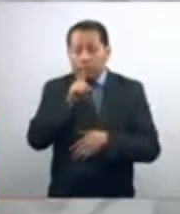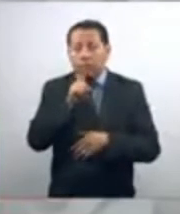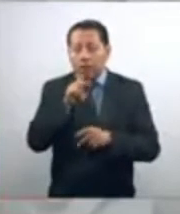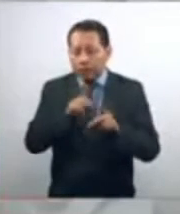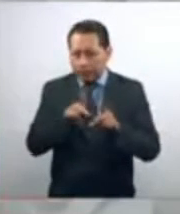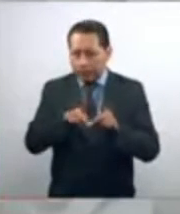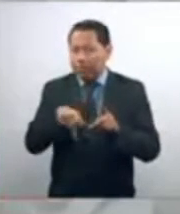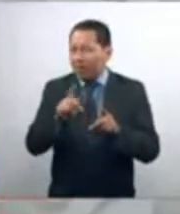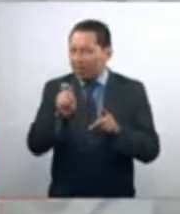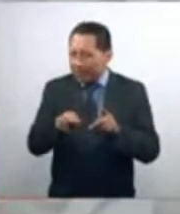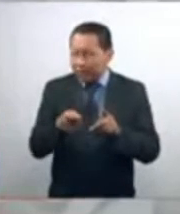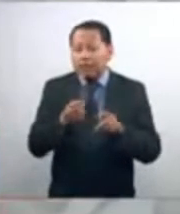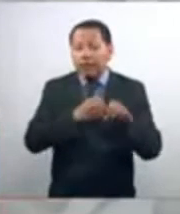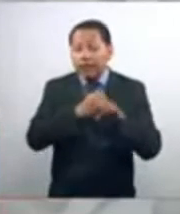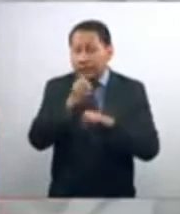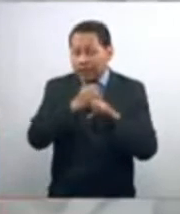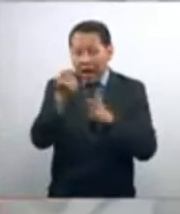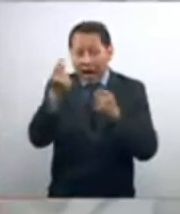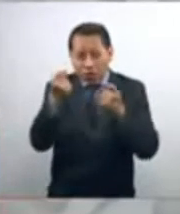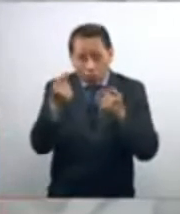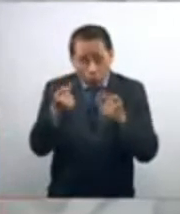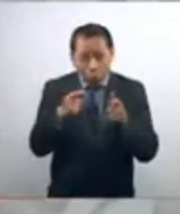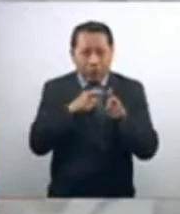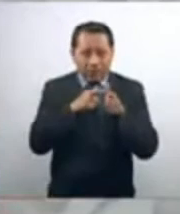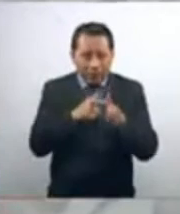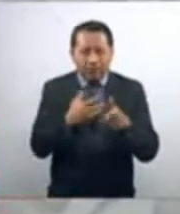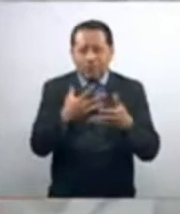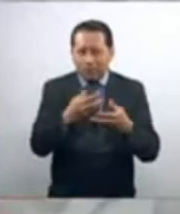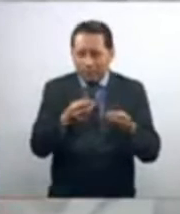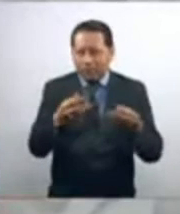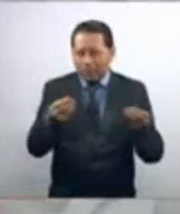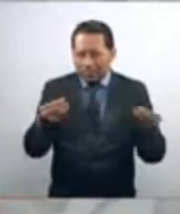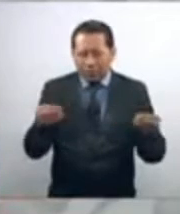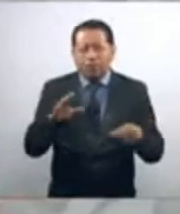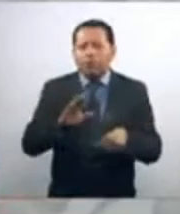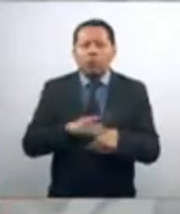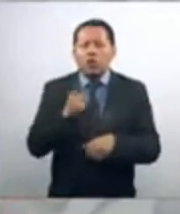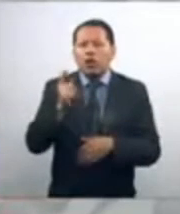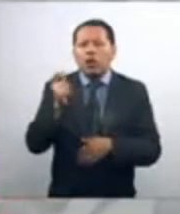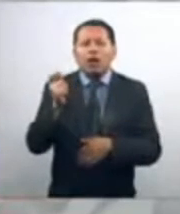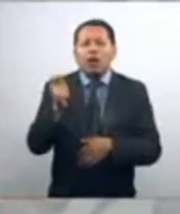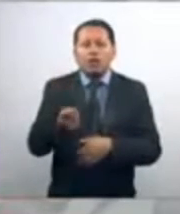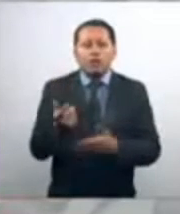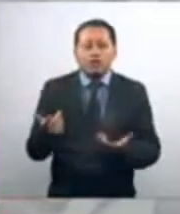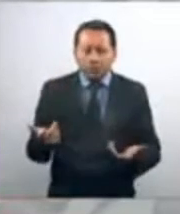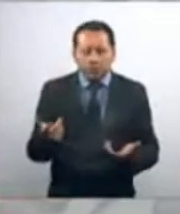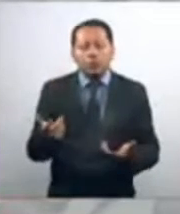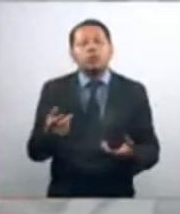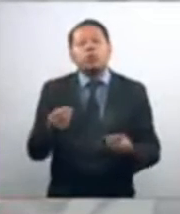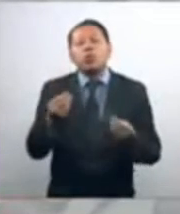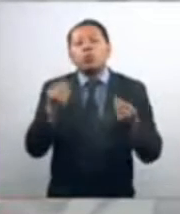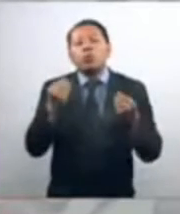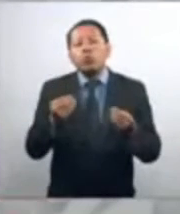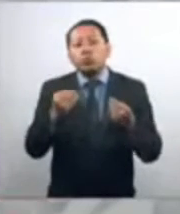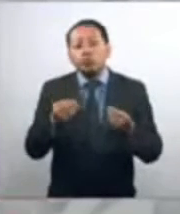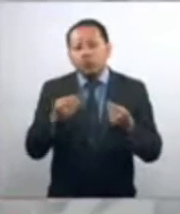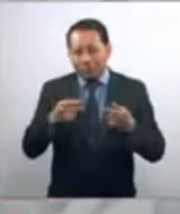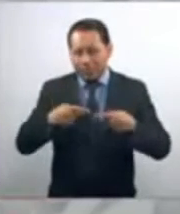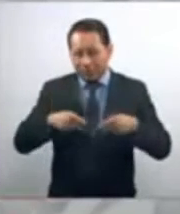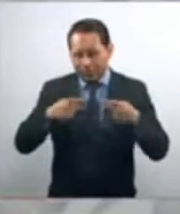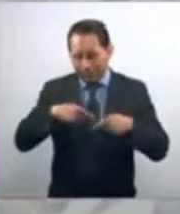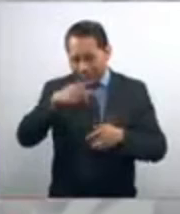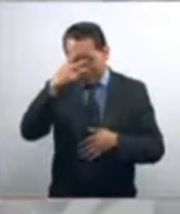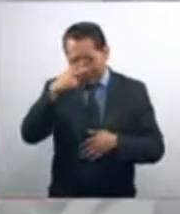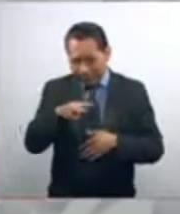los contagios en diversas entidades de la República, es atribuible en gran parte a que muchos connacionales toman